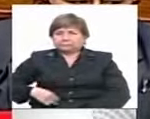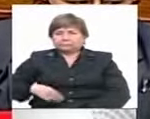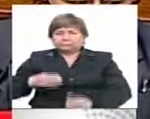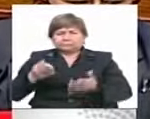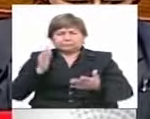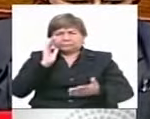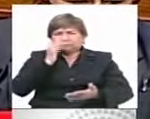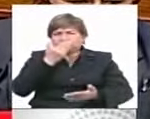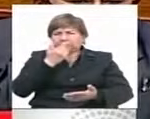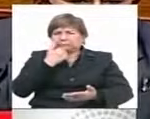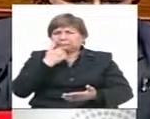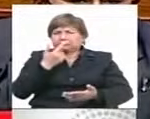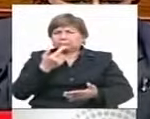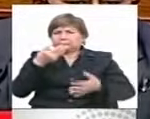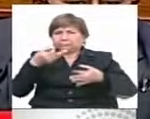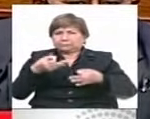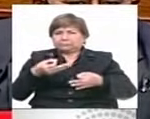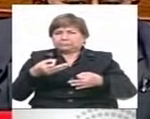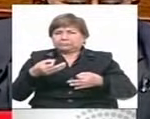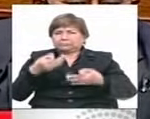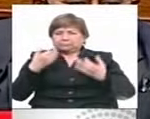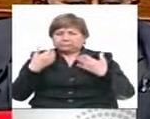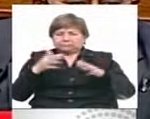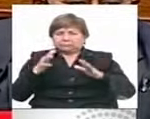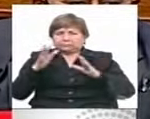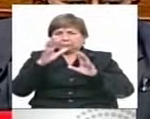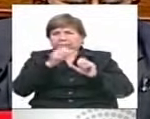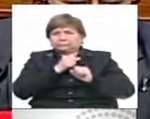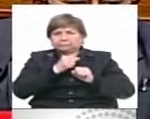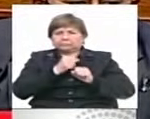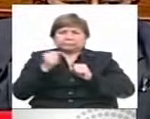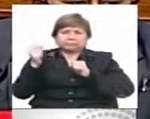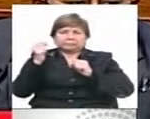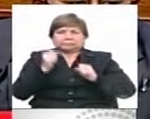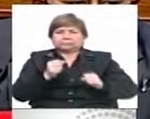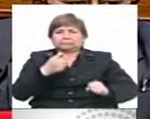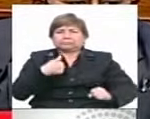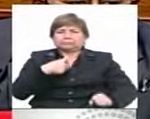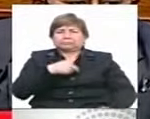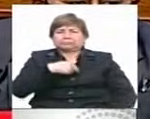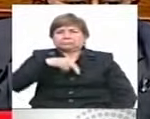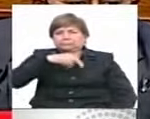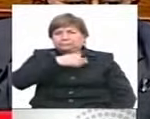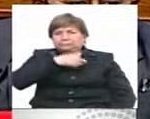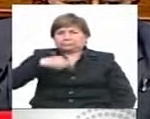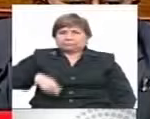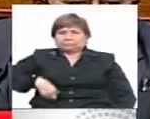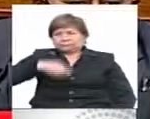Parece ser que en realidad ya le han arrebatado el poder a nuestro presidente.